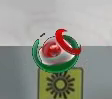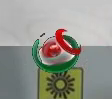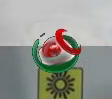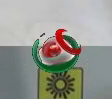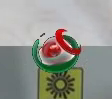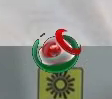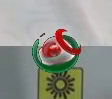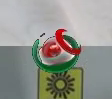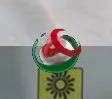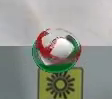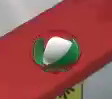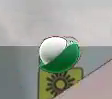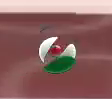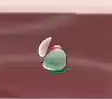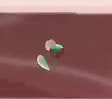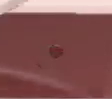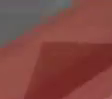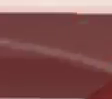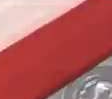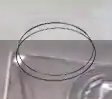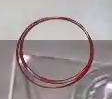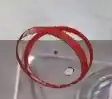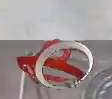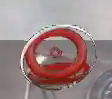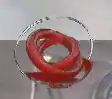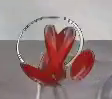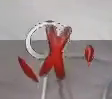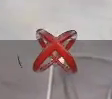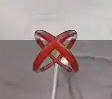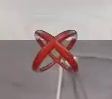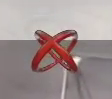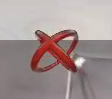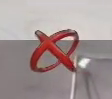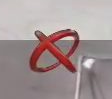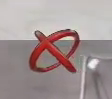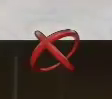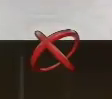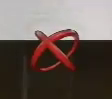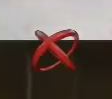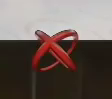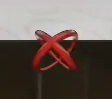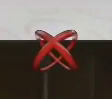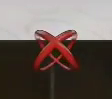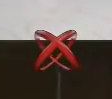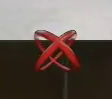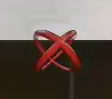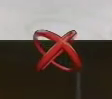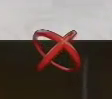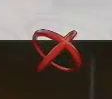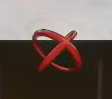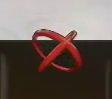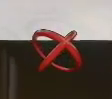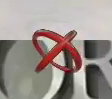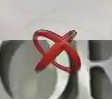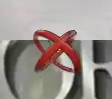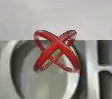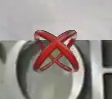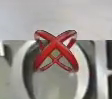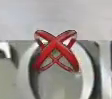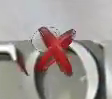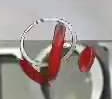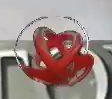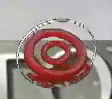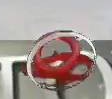se ha concretado nada el poder judicial de Querétaro se quedó sin magistrados porque 6 de los 8 integrantes